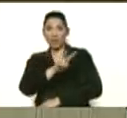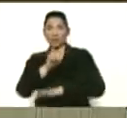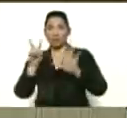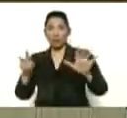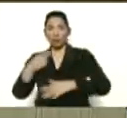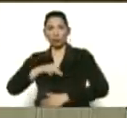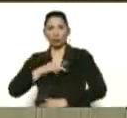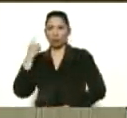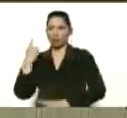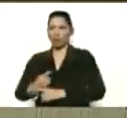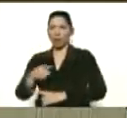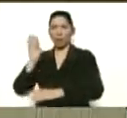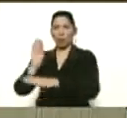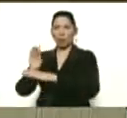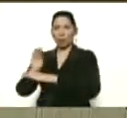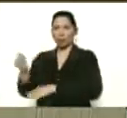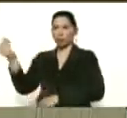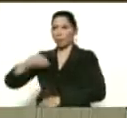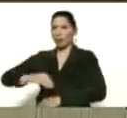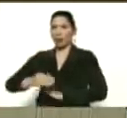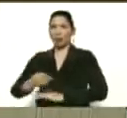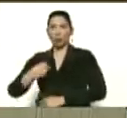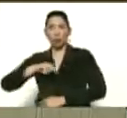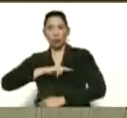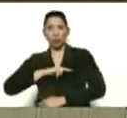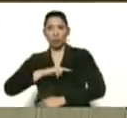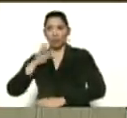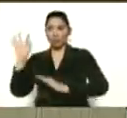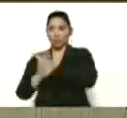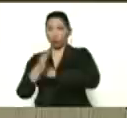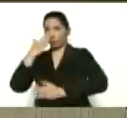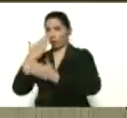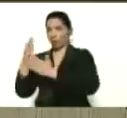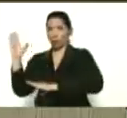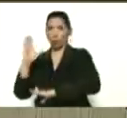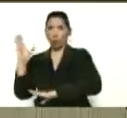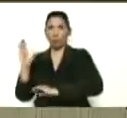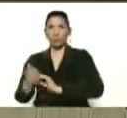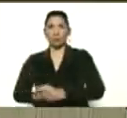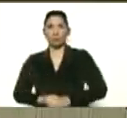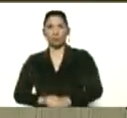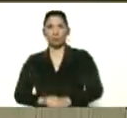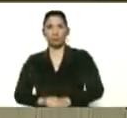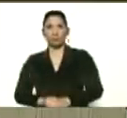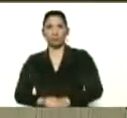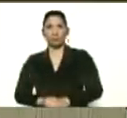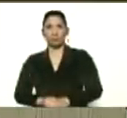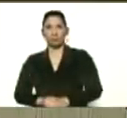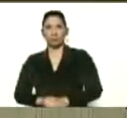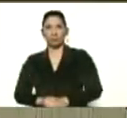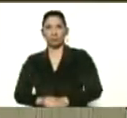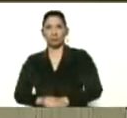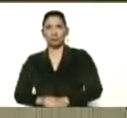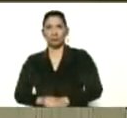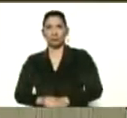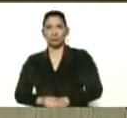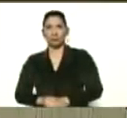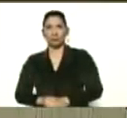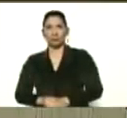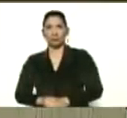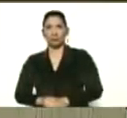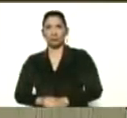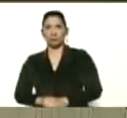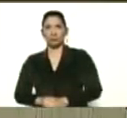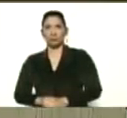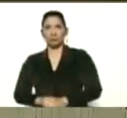ser mucho más cuidadosos en nuestra frontera occidental. Y